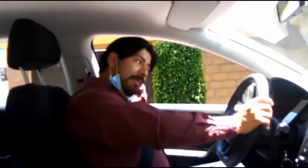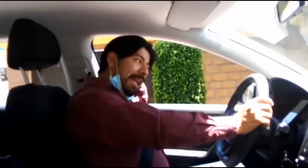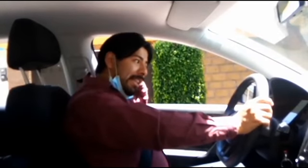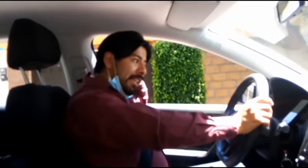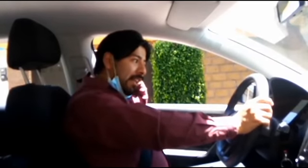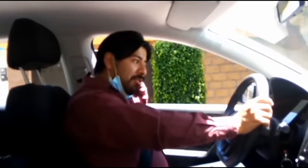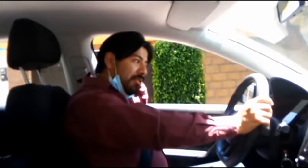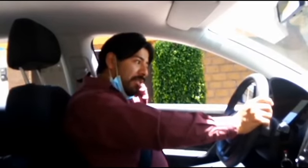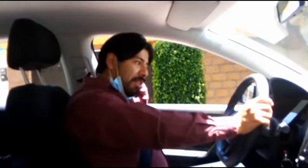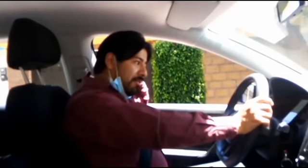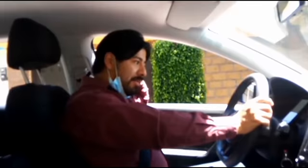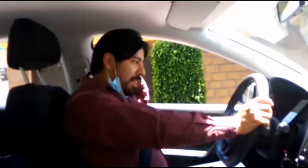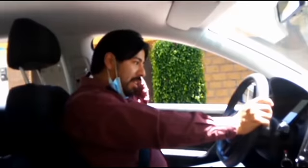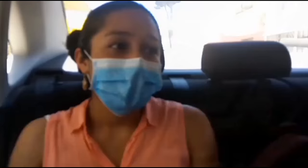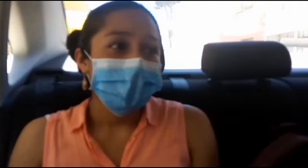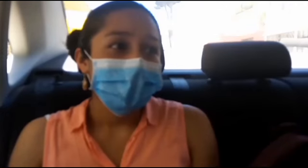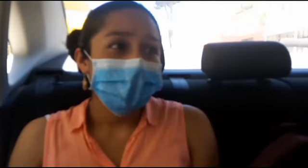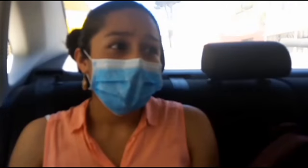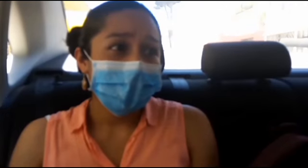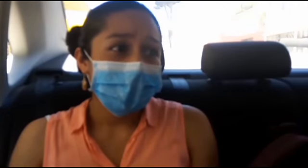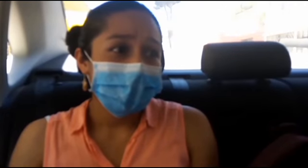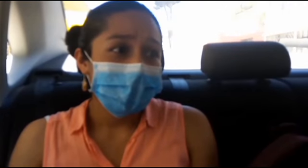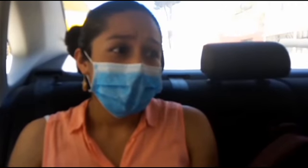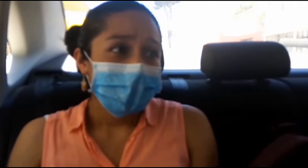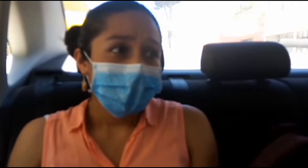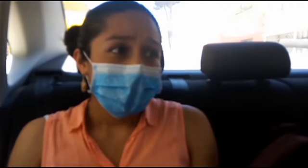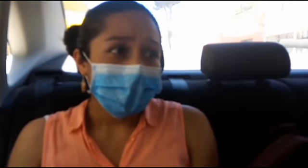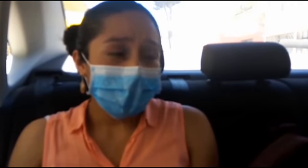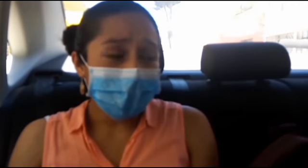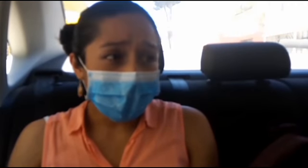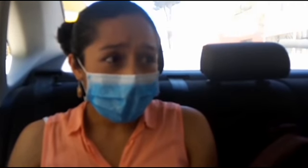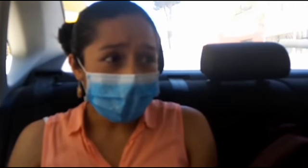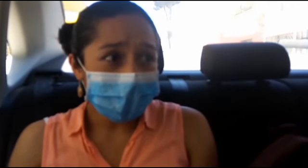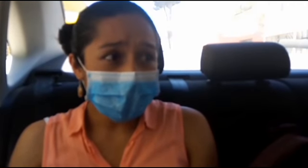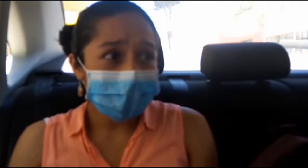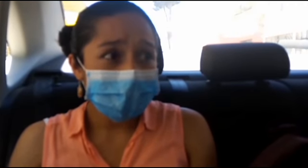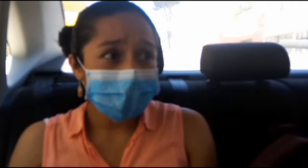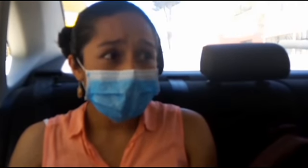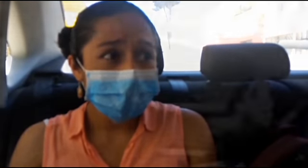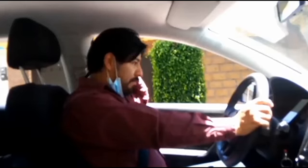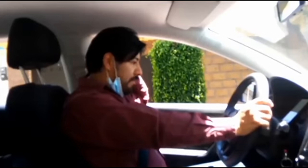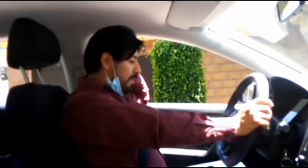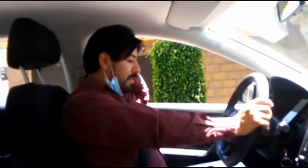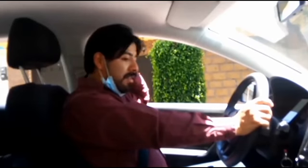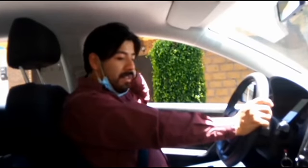Ah, pero usted va a la clínica 251, ¿verdad? ¿Por qué? ¿Hay algún problema?